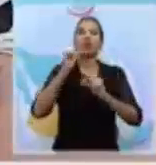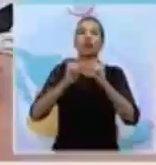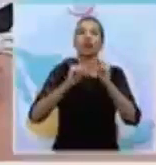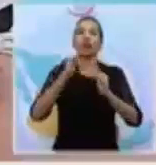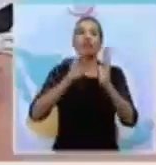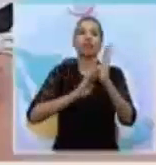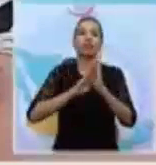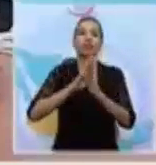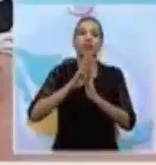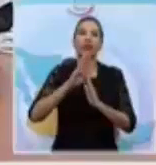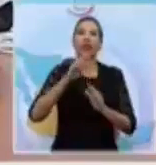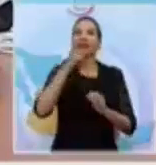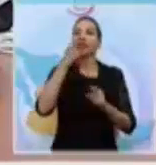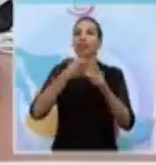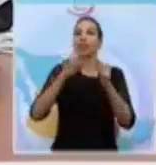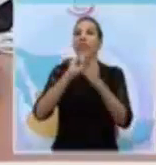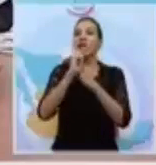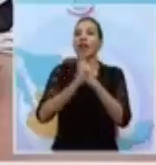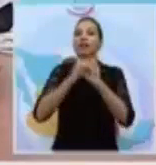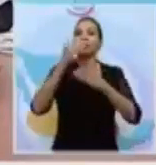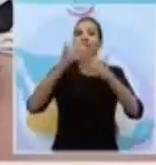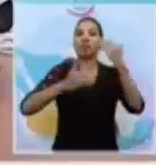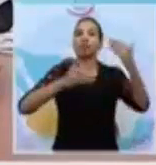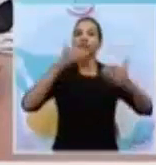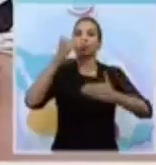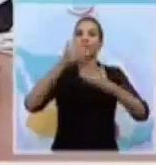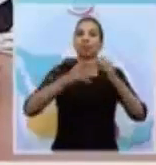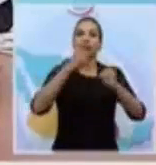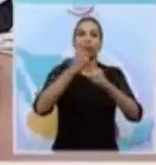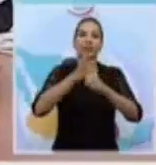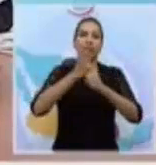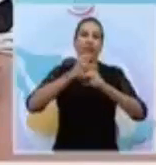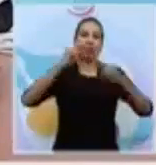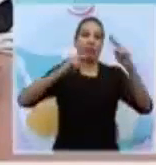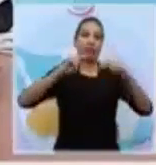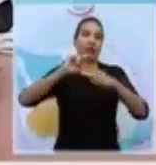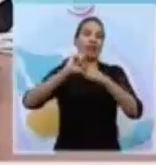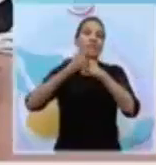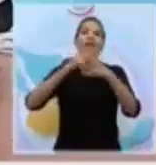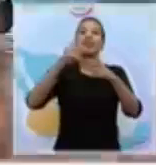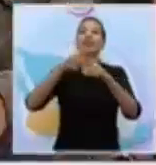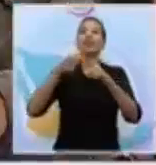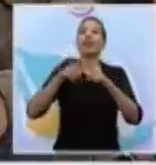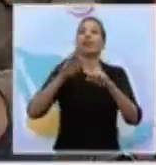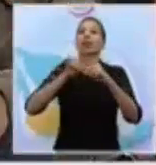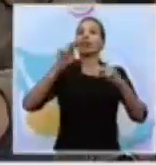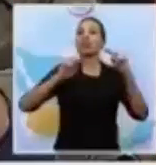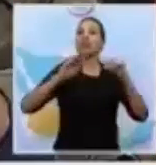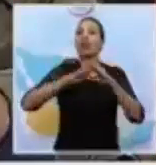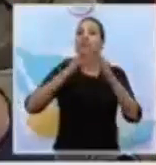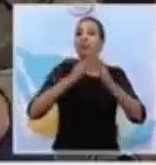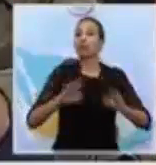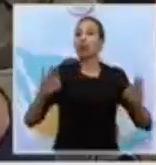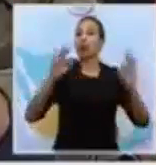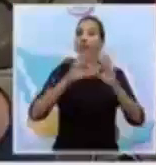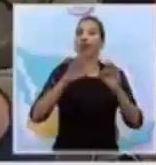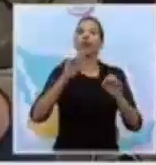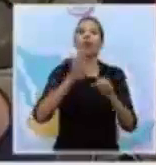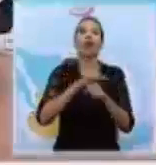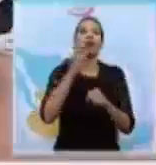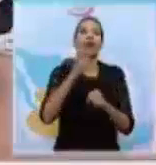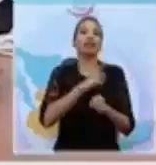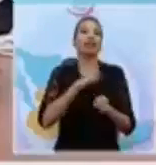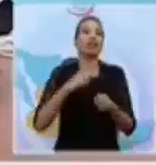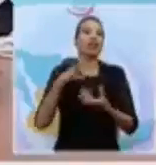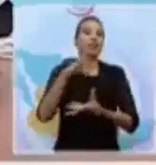como lo hacen los países avanzados del primer mundo, a los ingresos muy altos, y ese recurso que